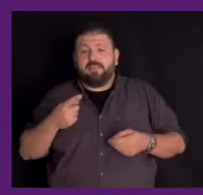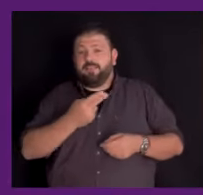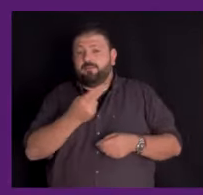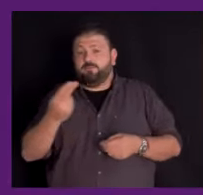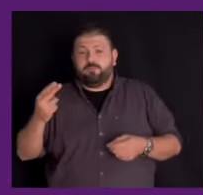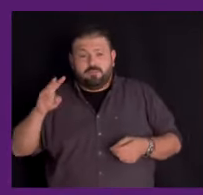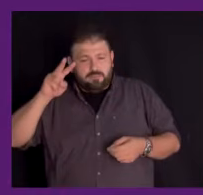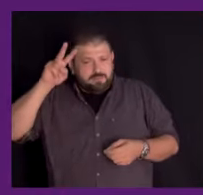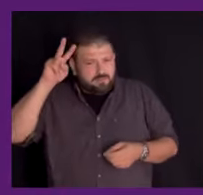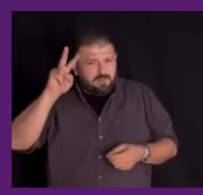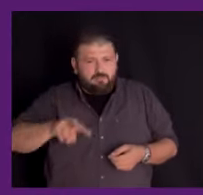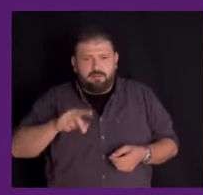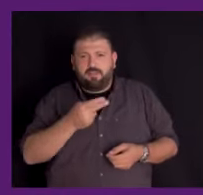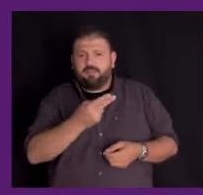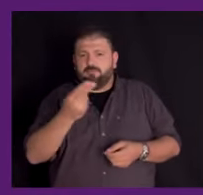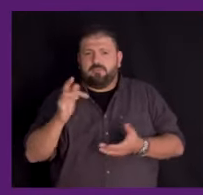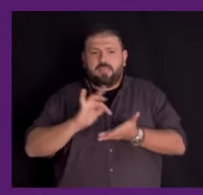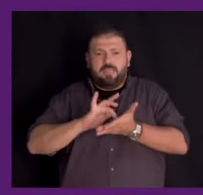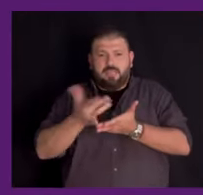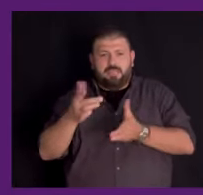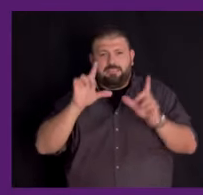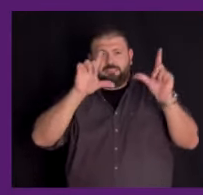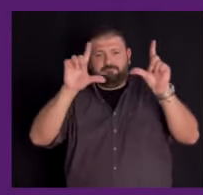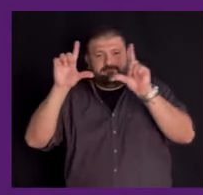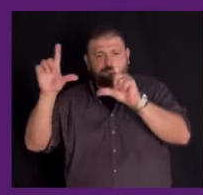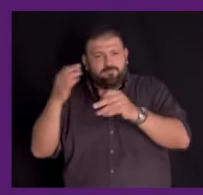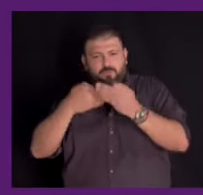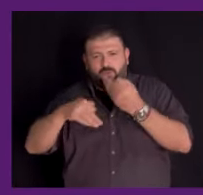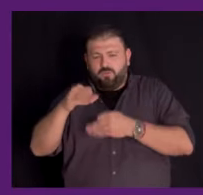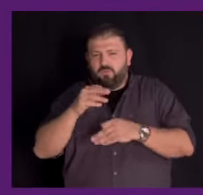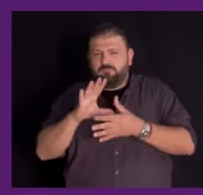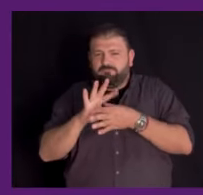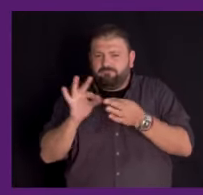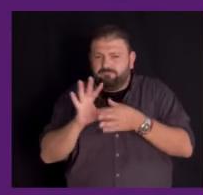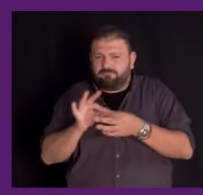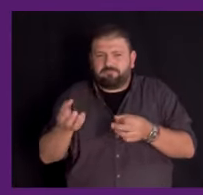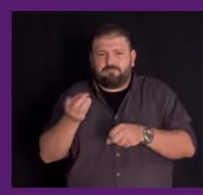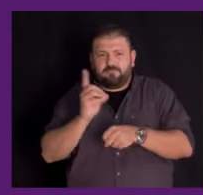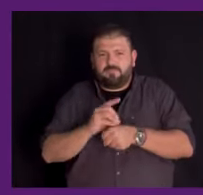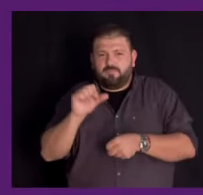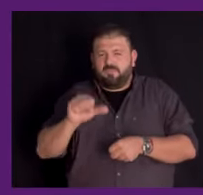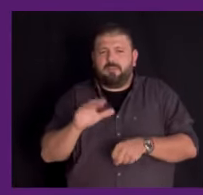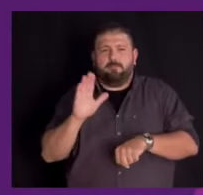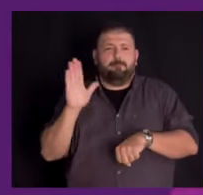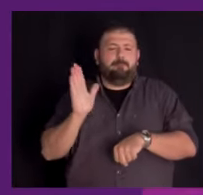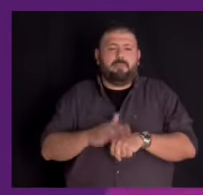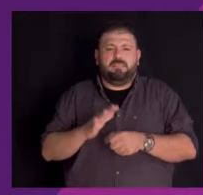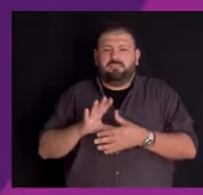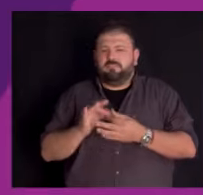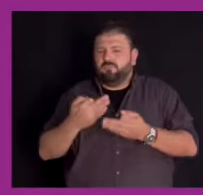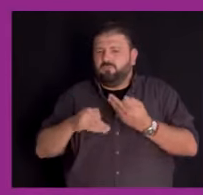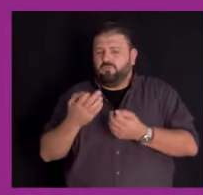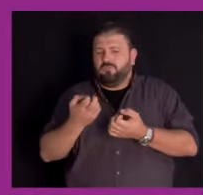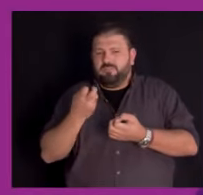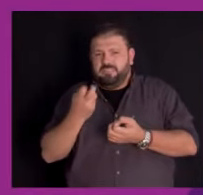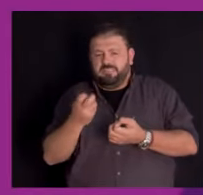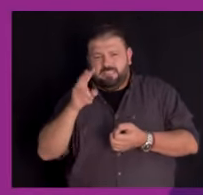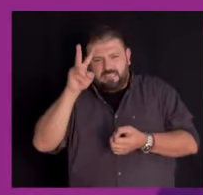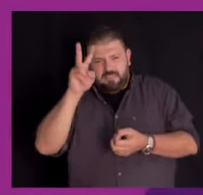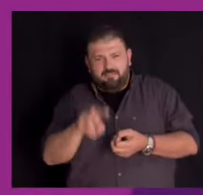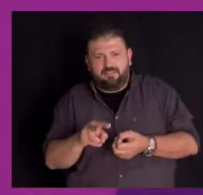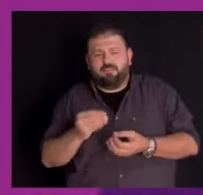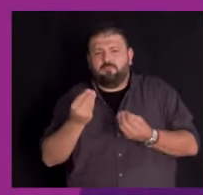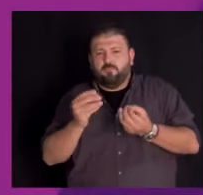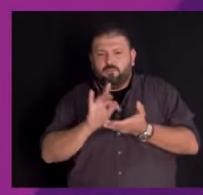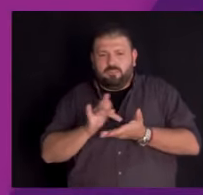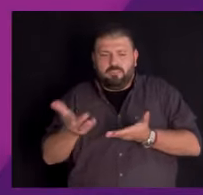Nosotros de verdad agradecemos a este par de panelistas que hoy creo que han sido más que generosos con la información que nos han dado. De verdad, muchísimas gracias